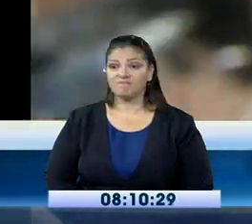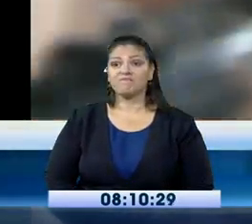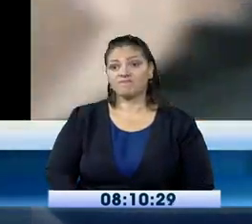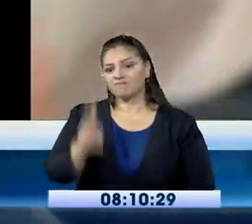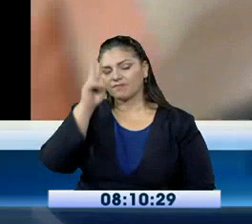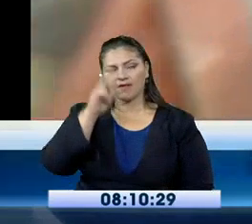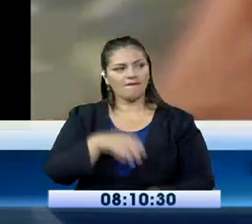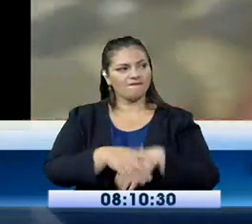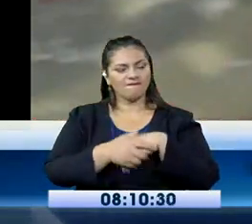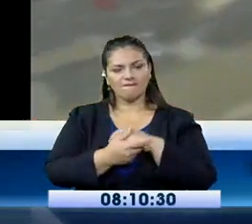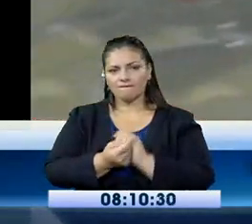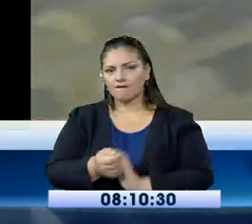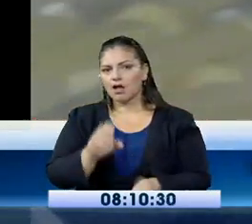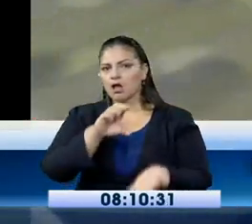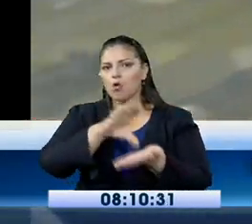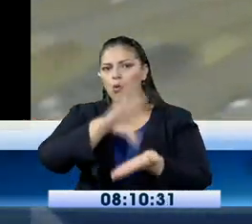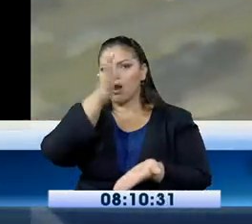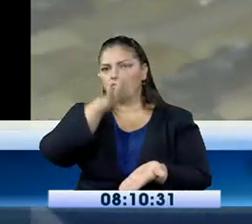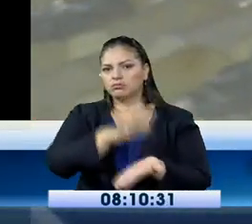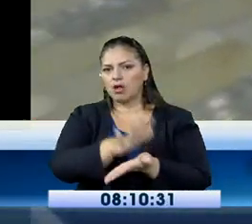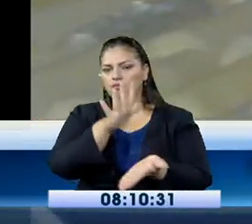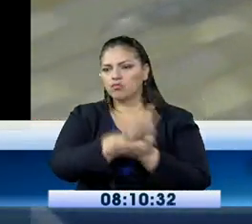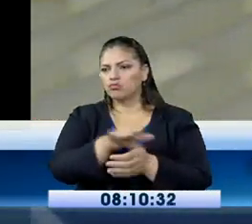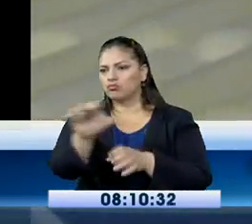quedó en manos de las autoridades respectivas.